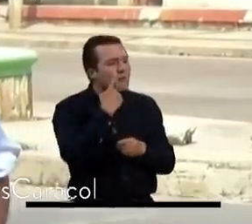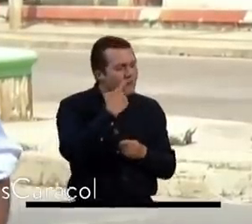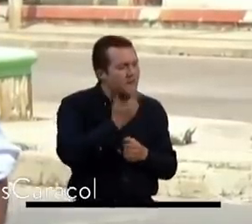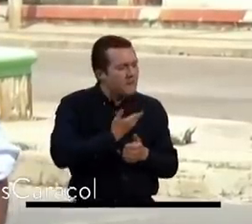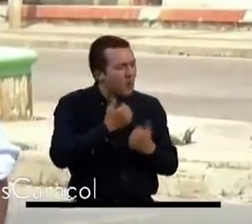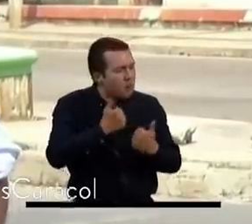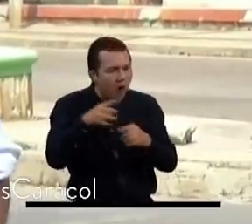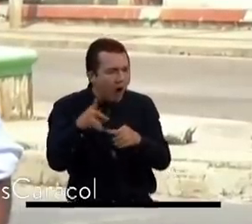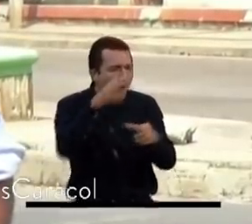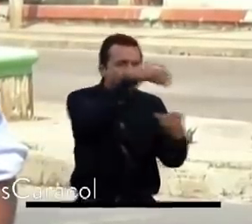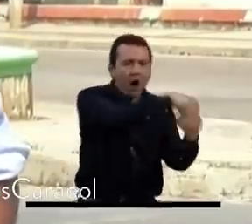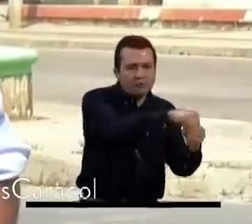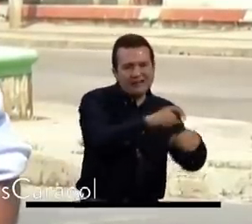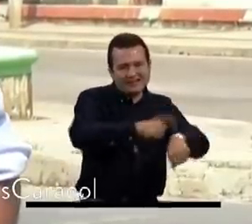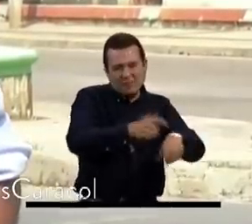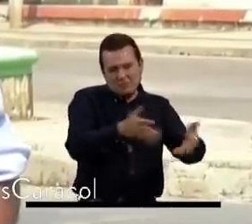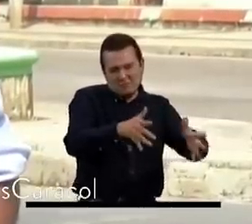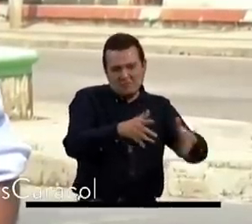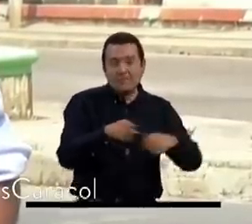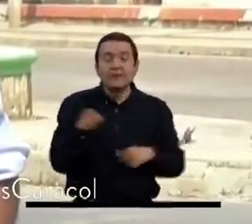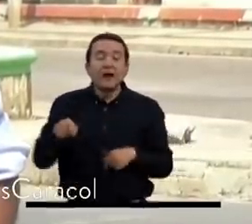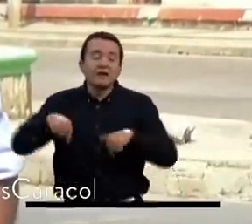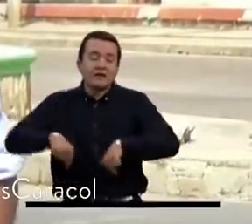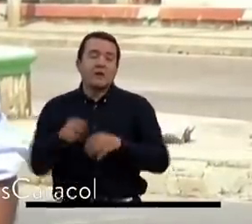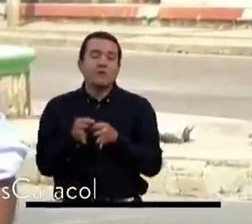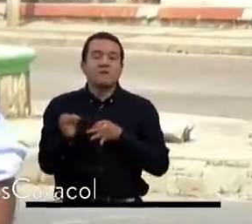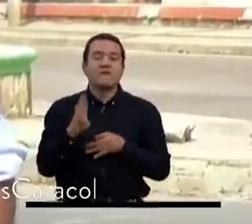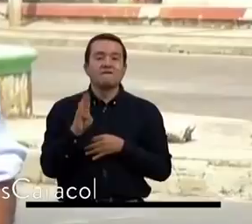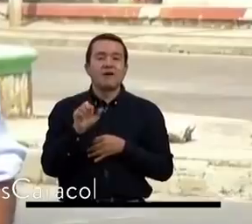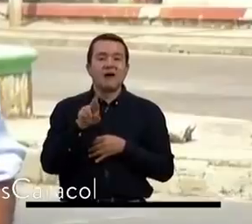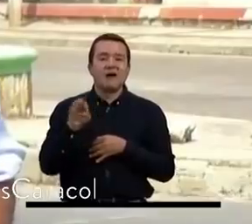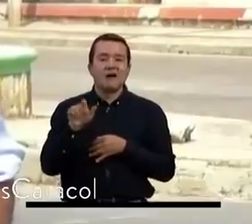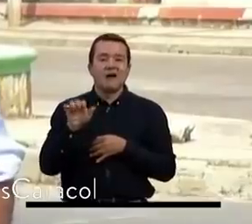Información desde Barrancas, al sur del departamento de La Guajira. Joner Alvarado, Noticias Caracol.